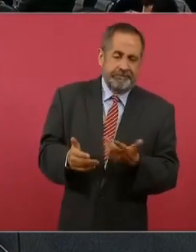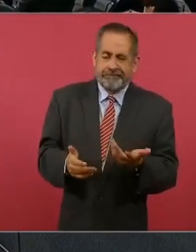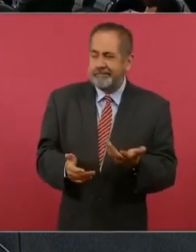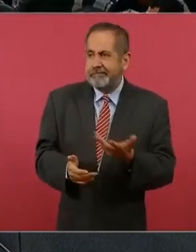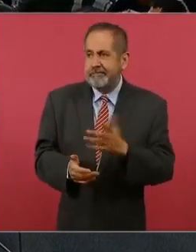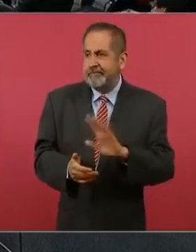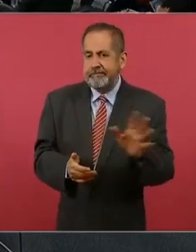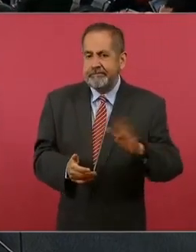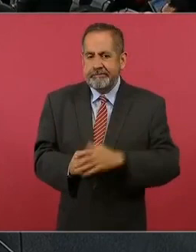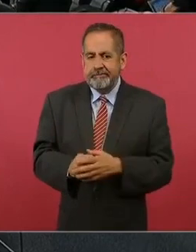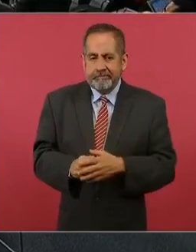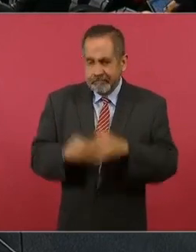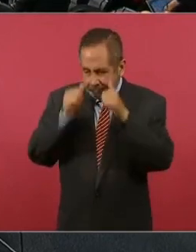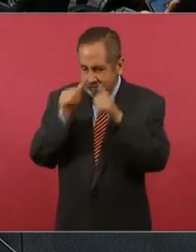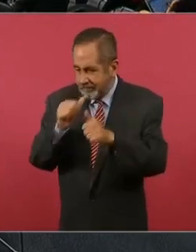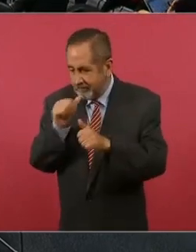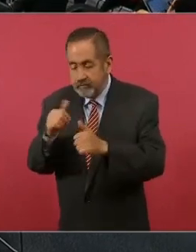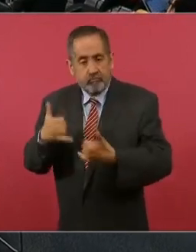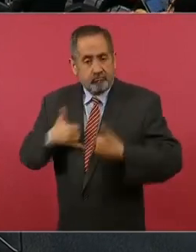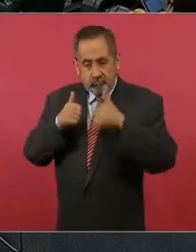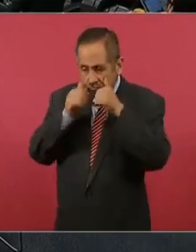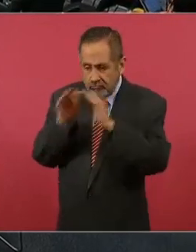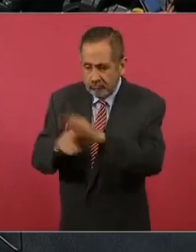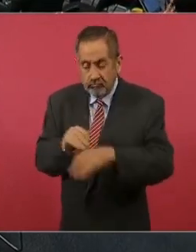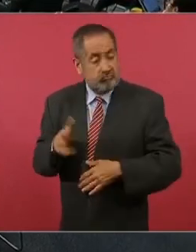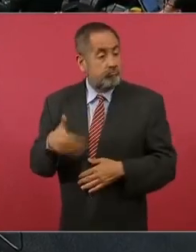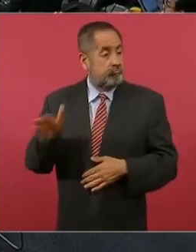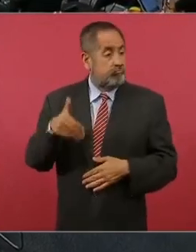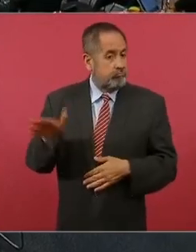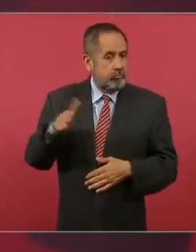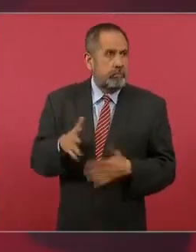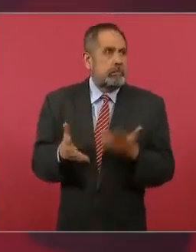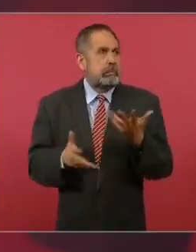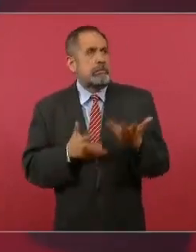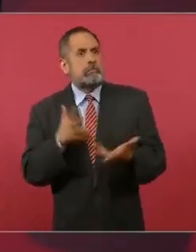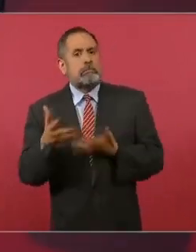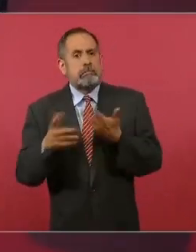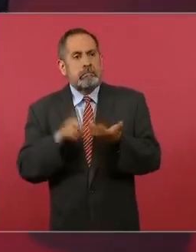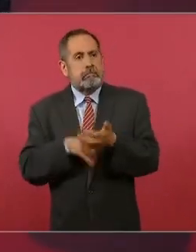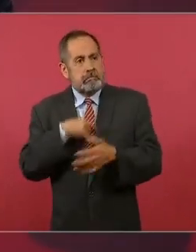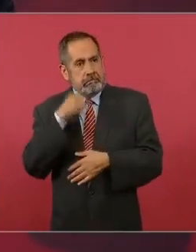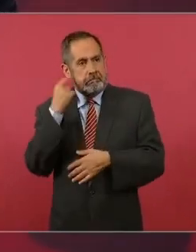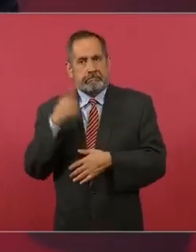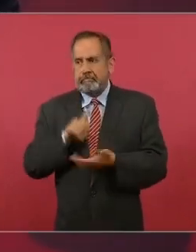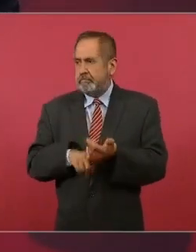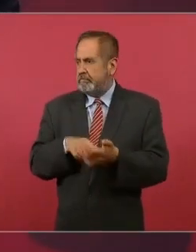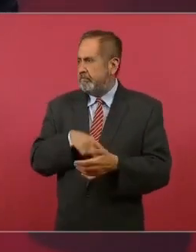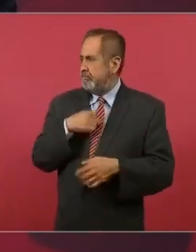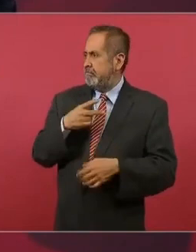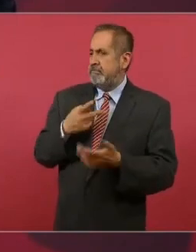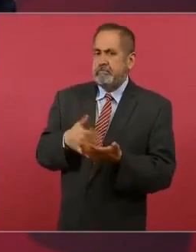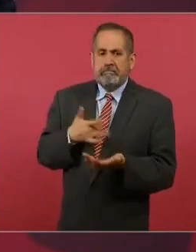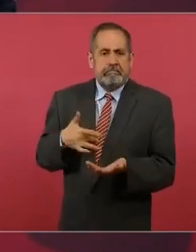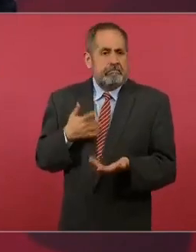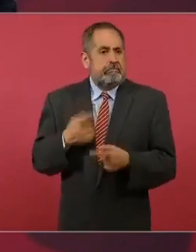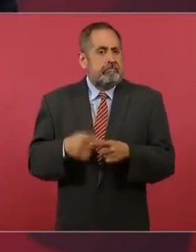es desatención a los jóvenes que se sienten vacíos, que